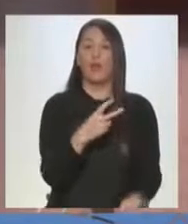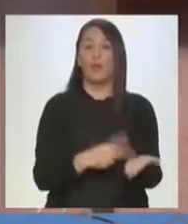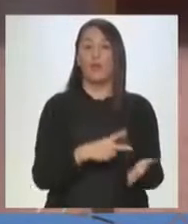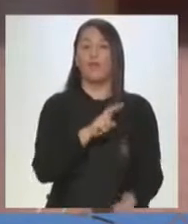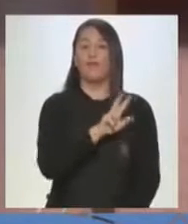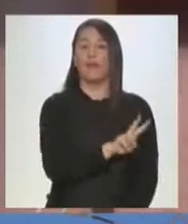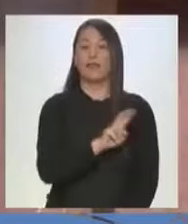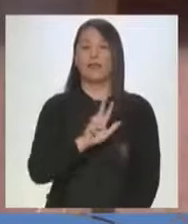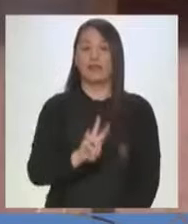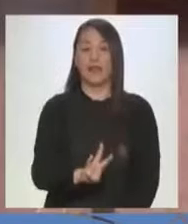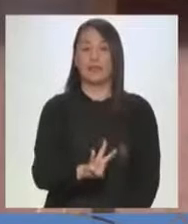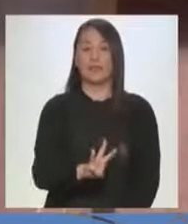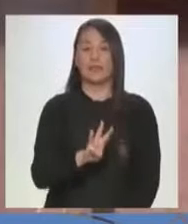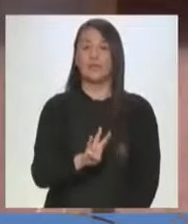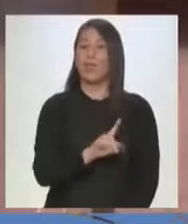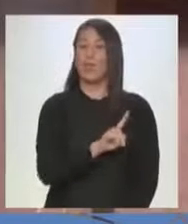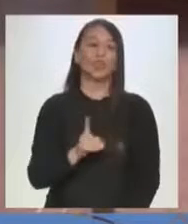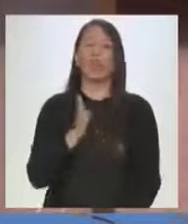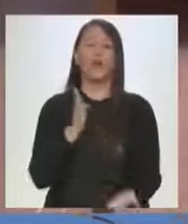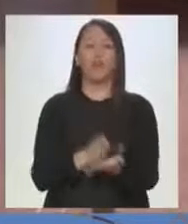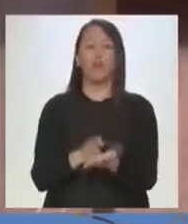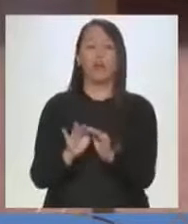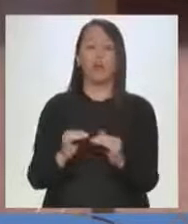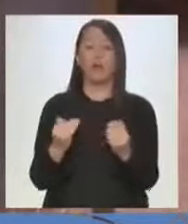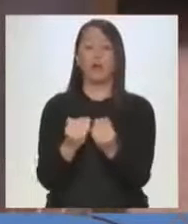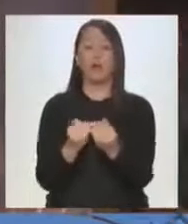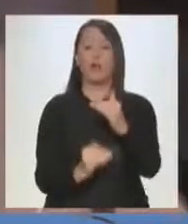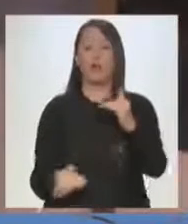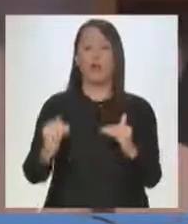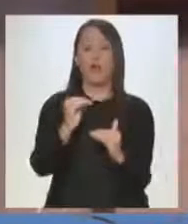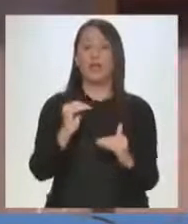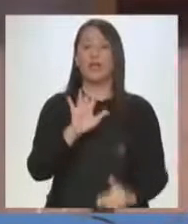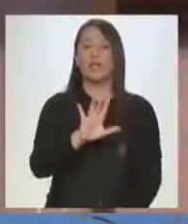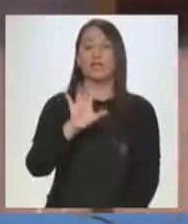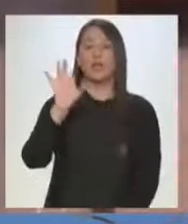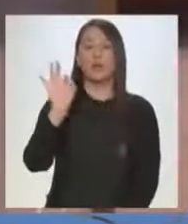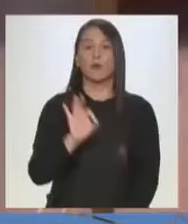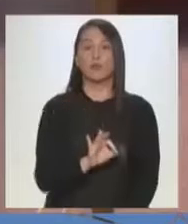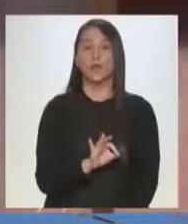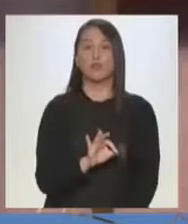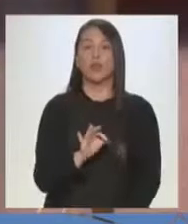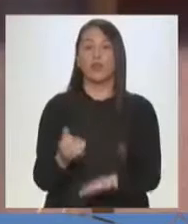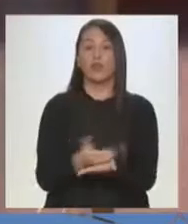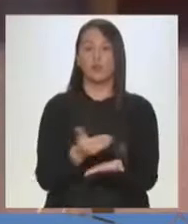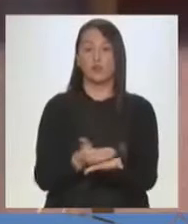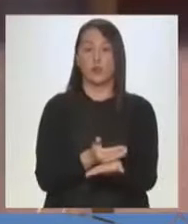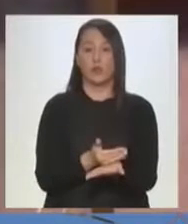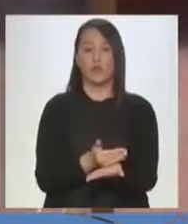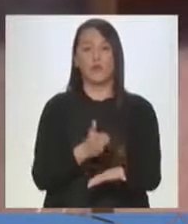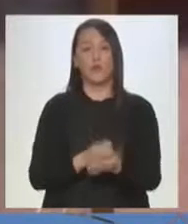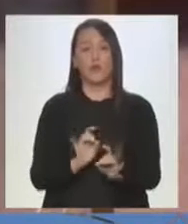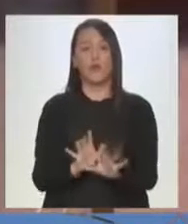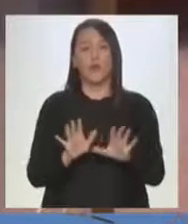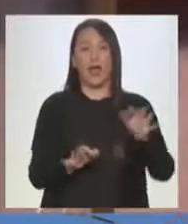proyecto, destacando que no estarán obligados a devolver el monto superior al 5% de sus ingresos calculados de forma anual. Debemos destacar que en el